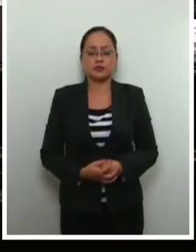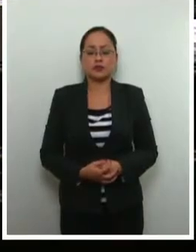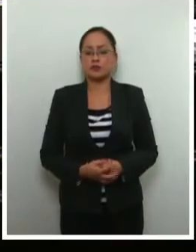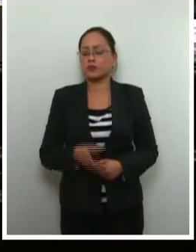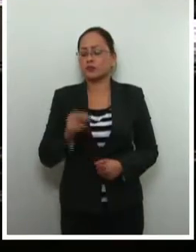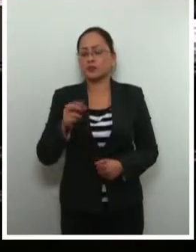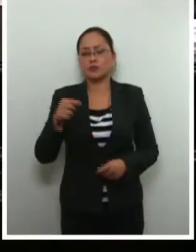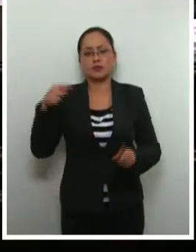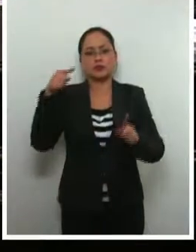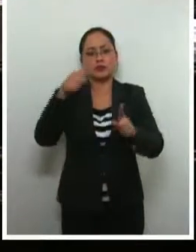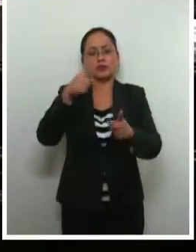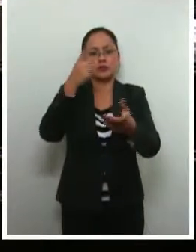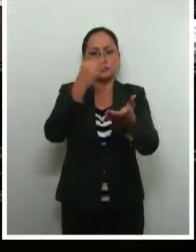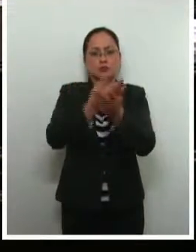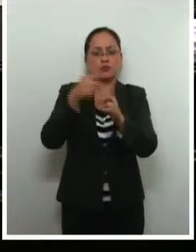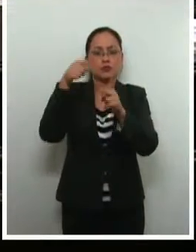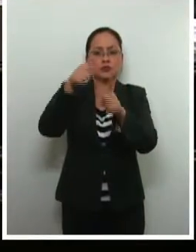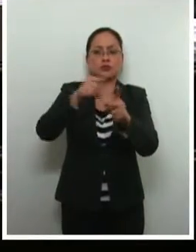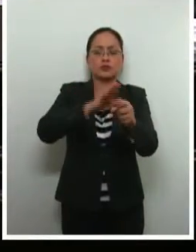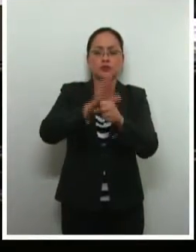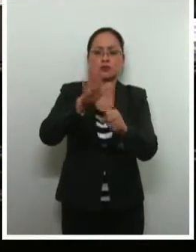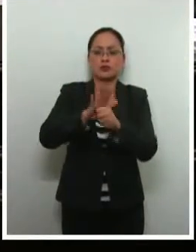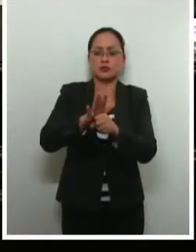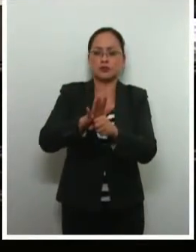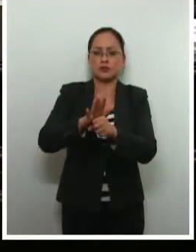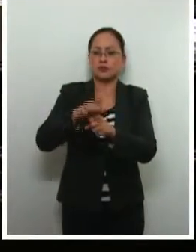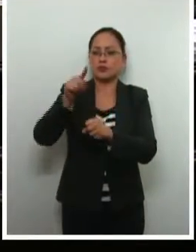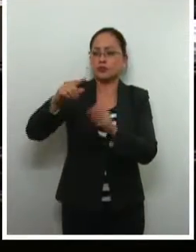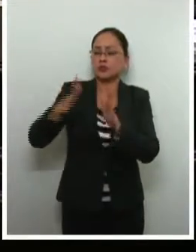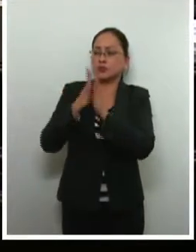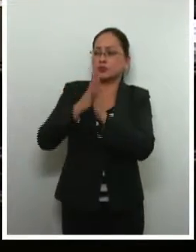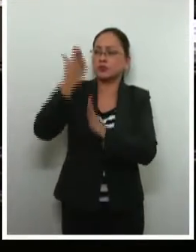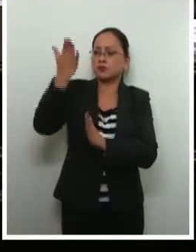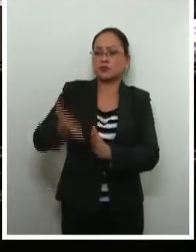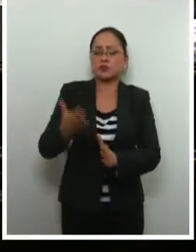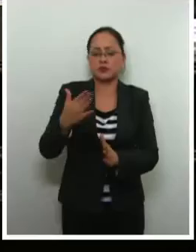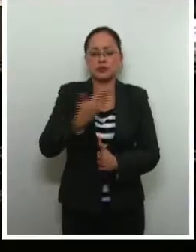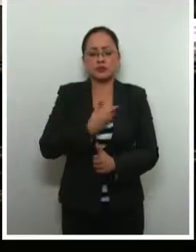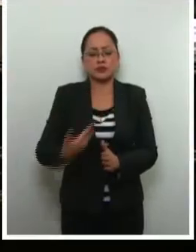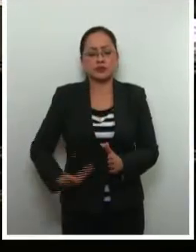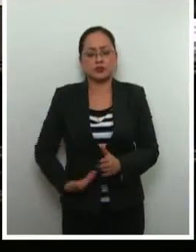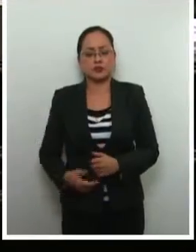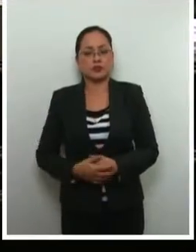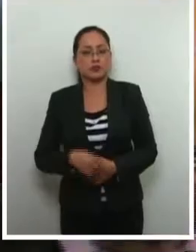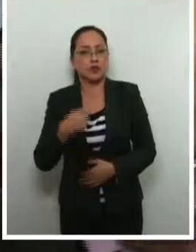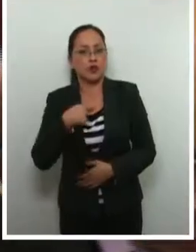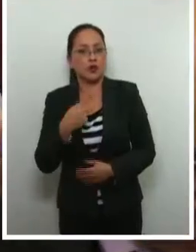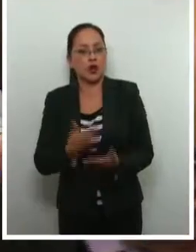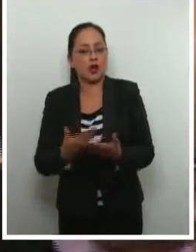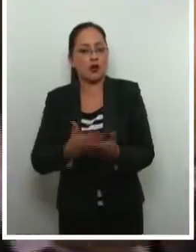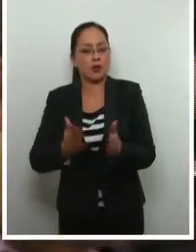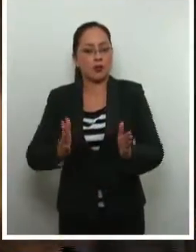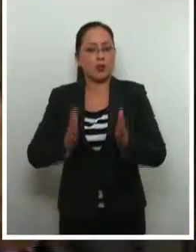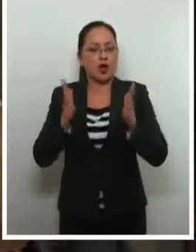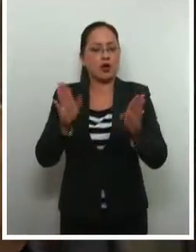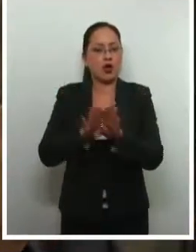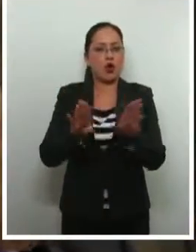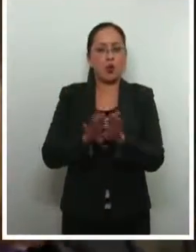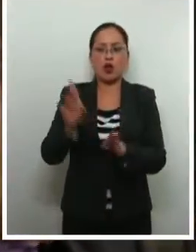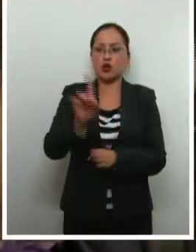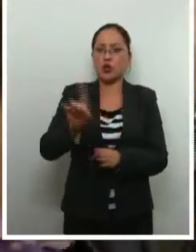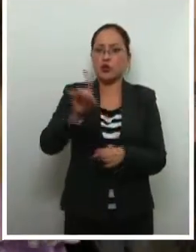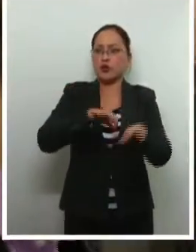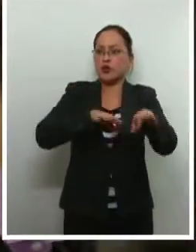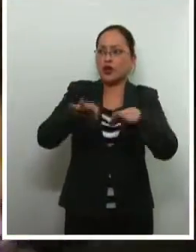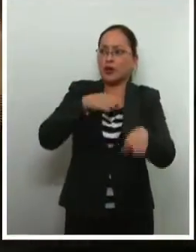Nada más ¿cuál es el propósito de su intervención, señor presidente? Yo soy el primer sorprendido de lo del domingo, yo no sabía.